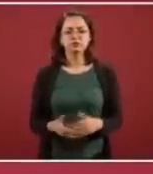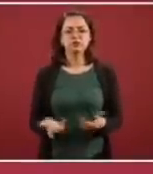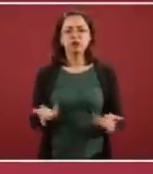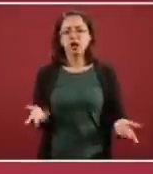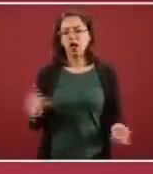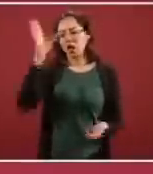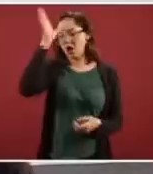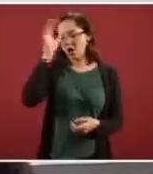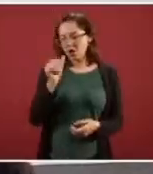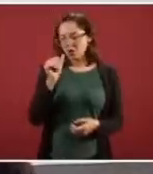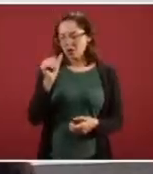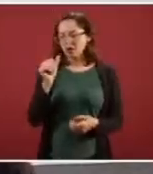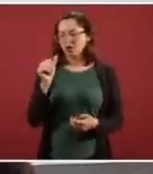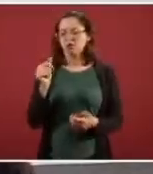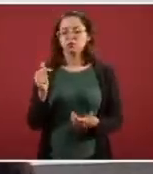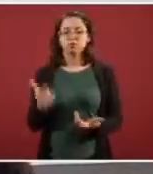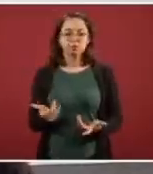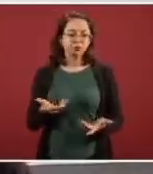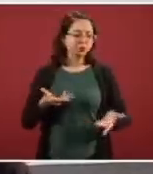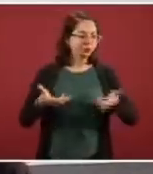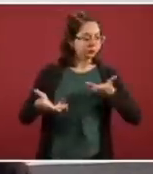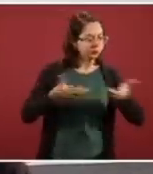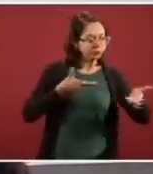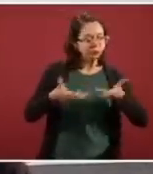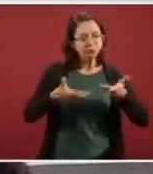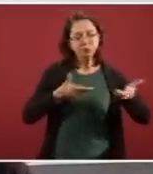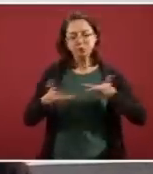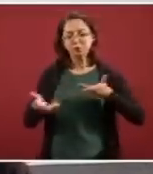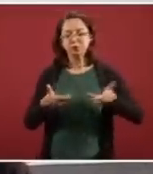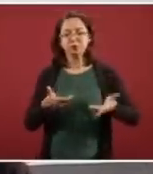acuerdo para buscar un consenso.